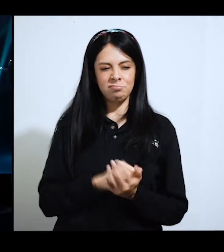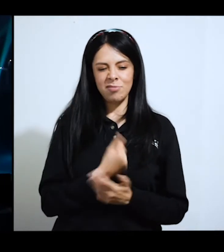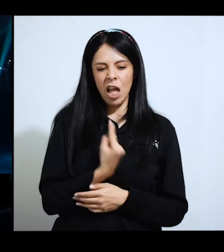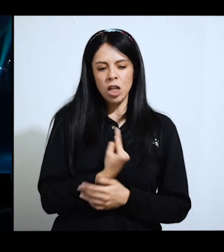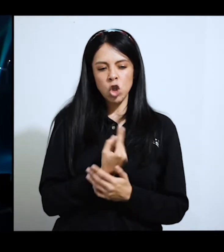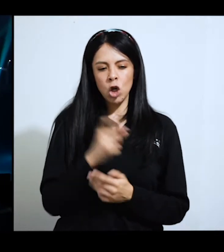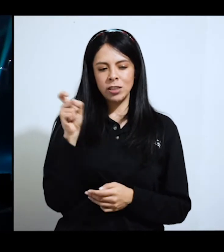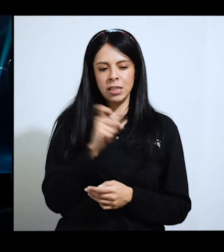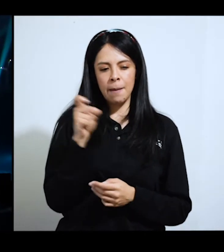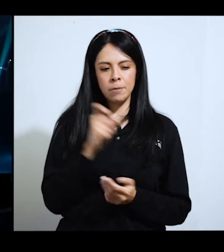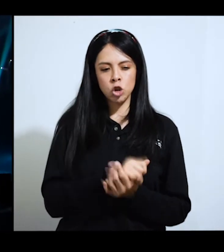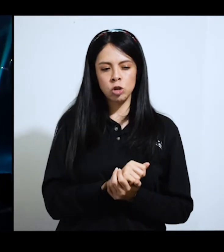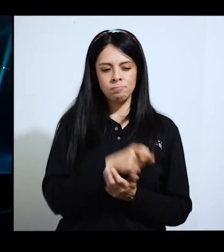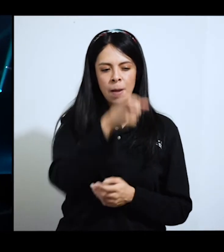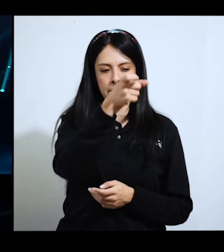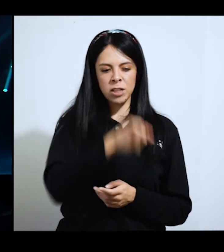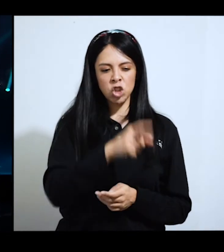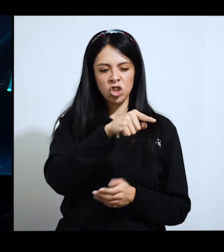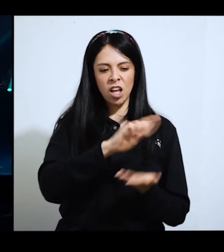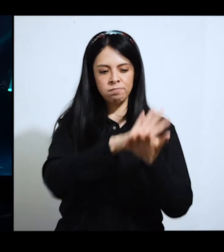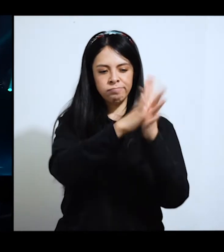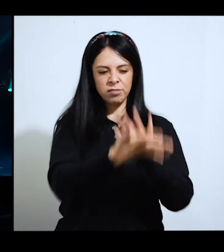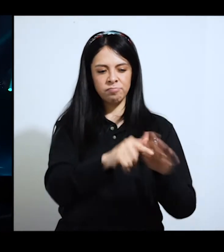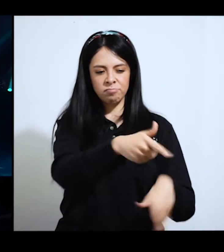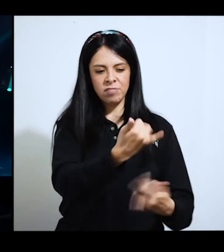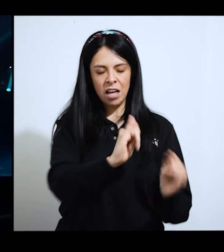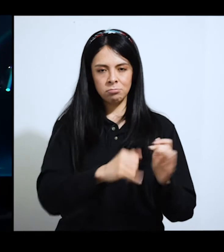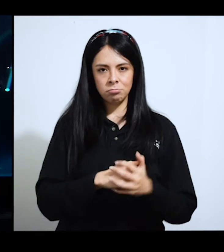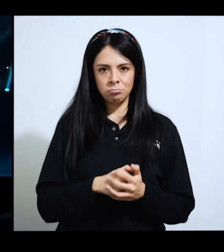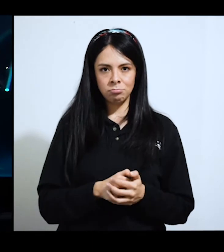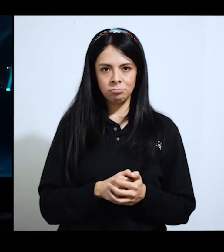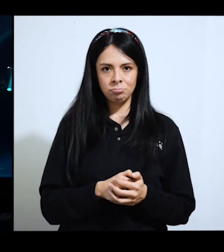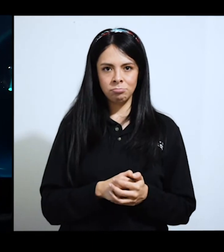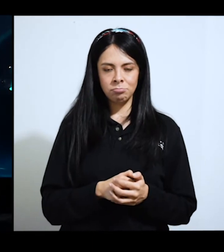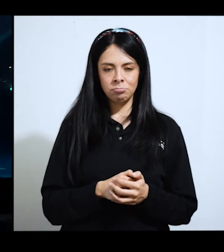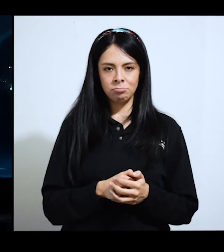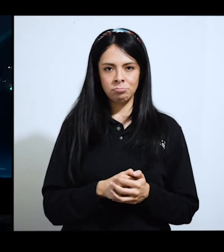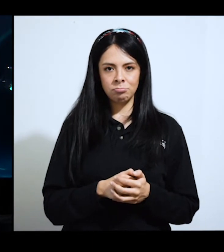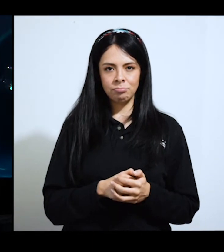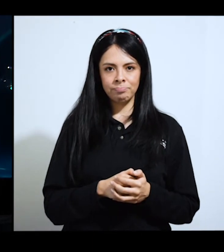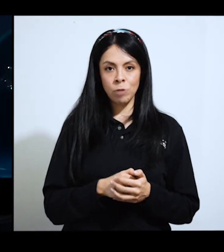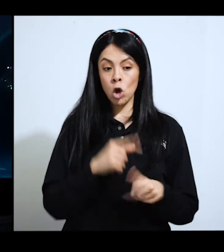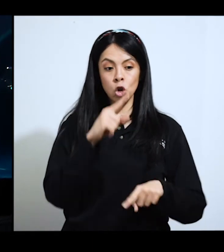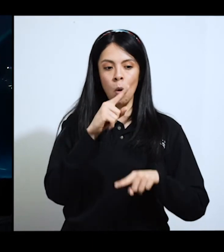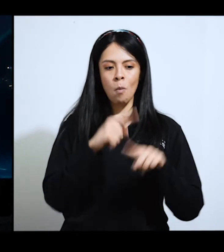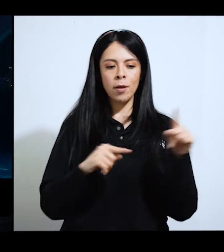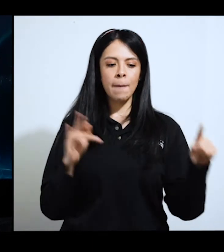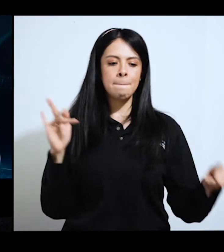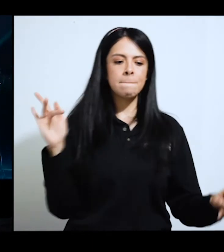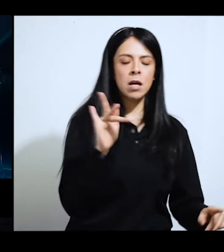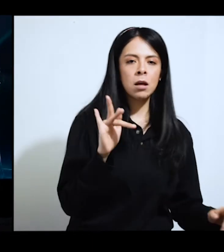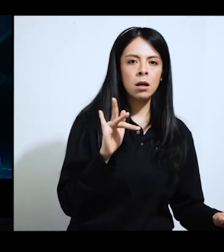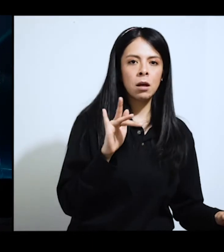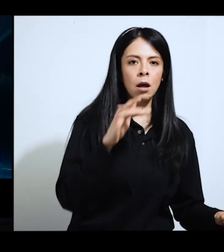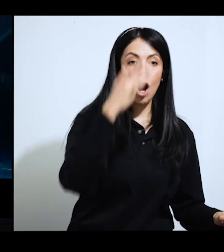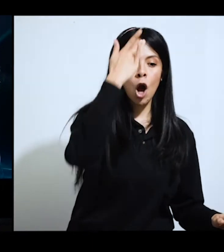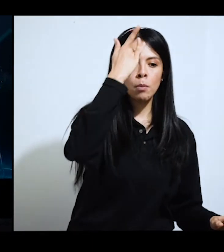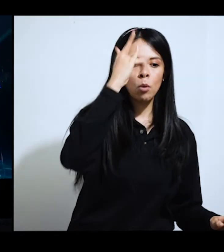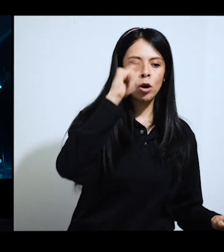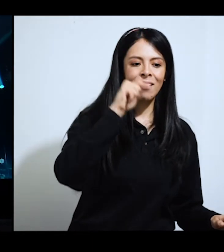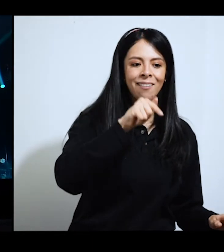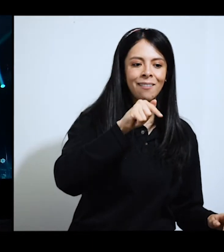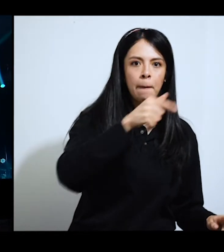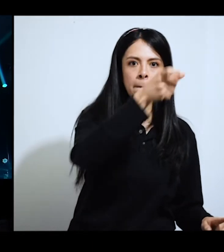hombre. Y no podían tocarlo porque no había puertas abiertas en su vida. Pero dijeron: